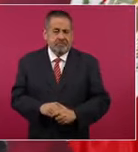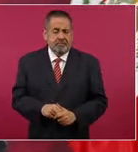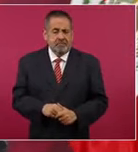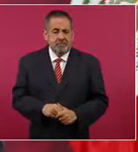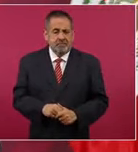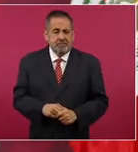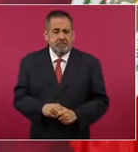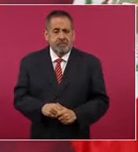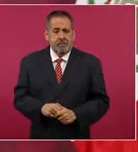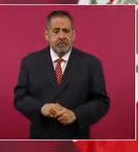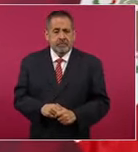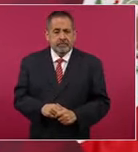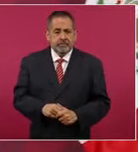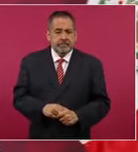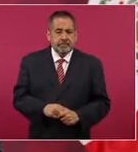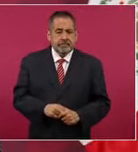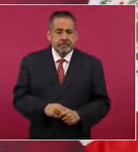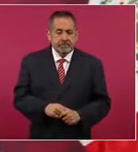Es